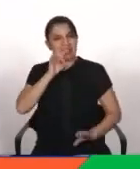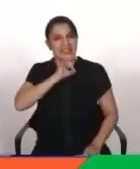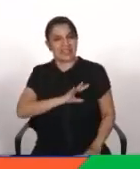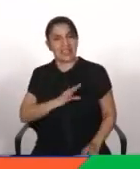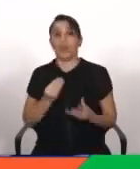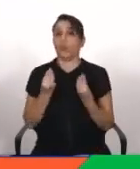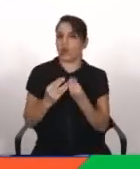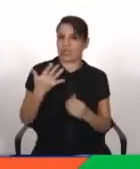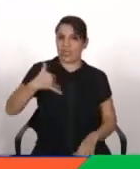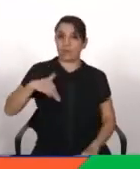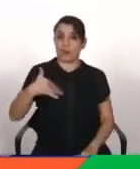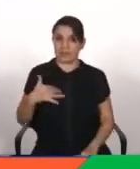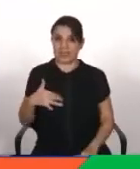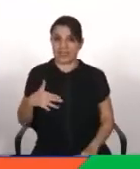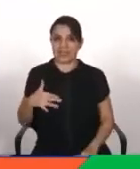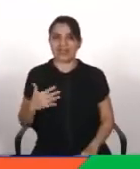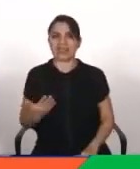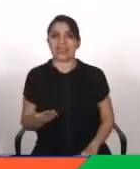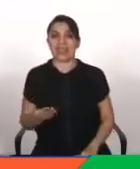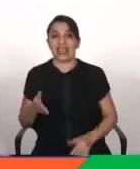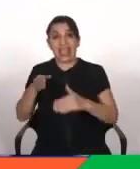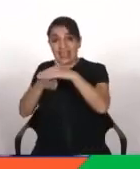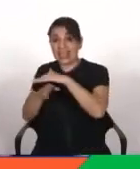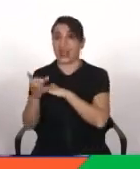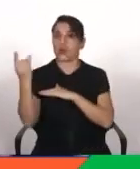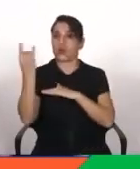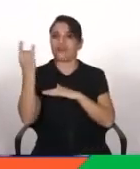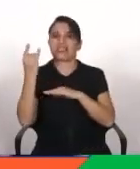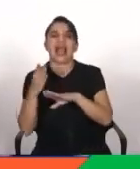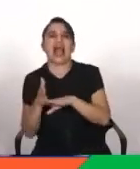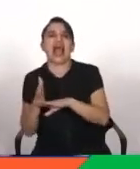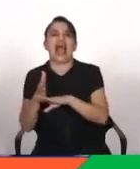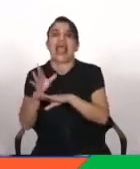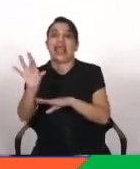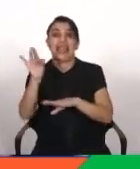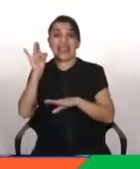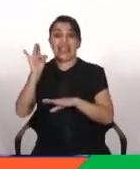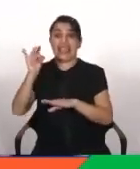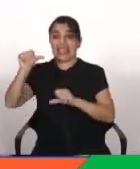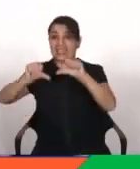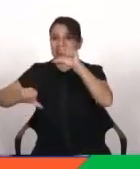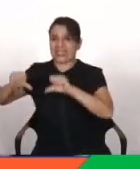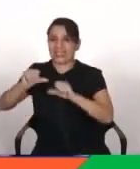importante que tomemos la decisión de entrar a la universidad o de seguir una carrera científica informado.